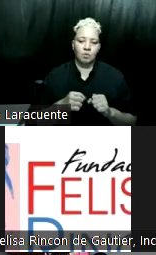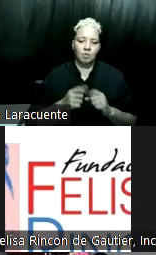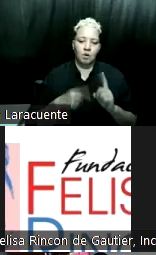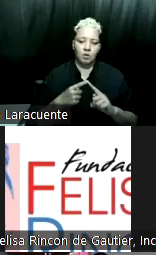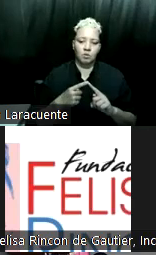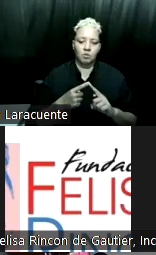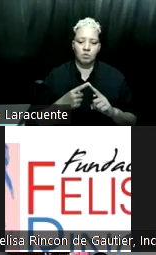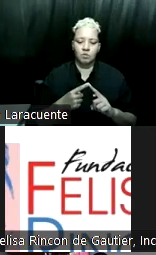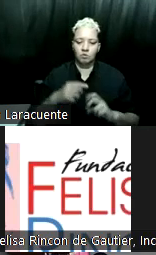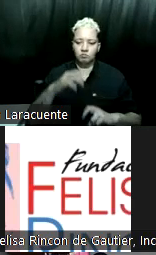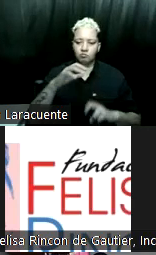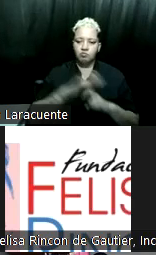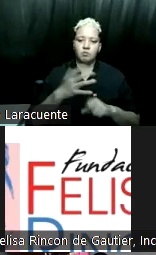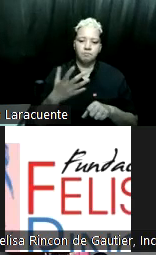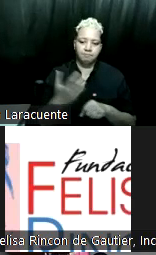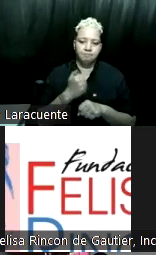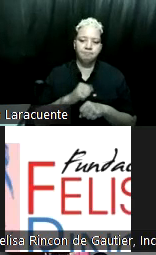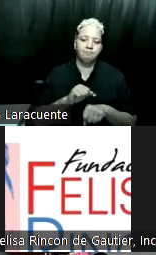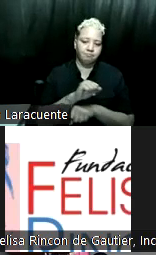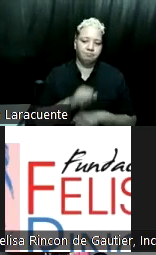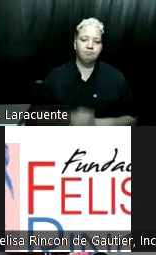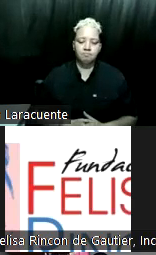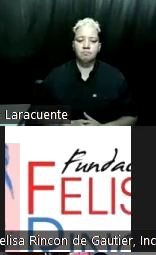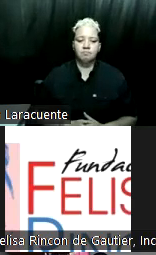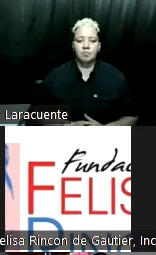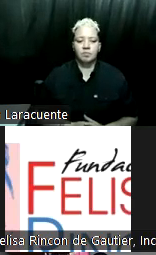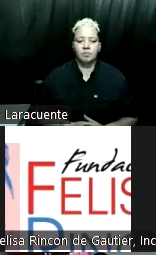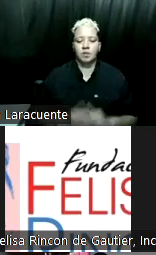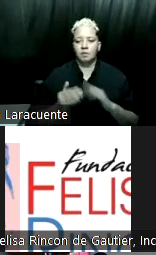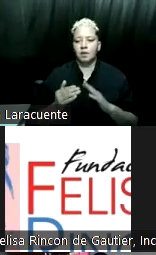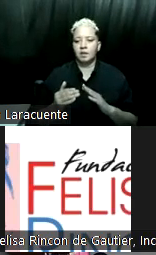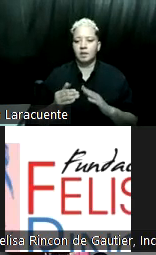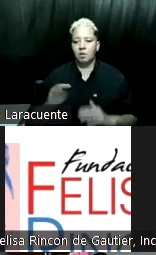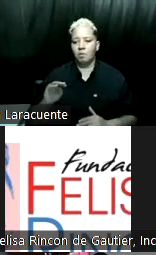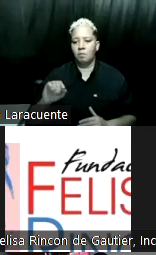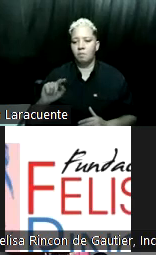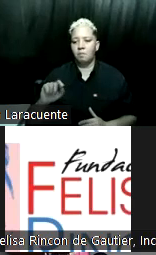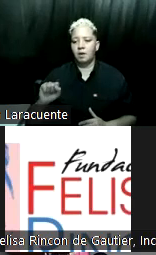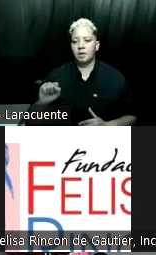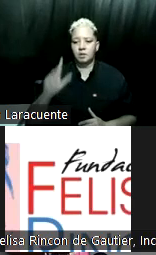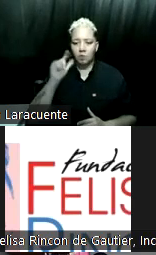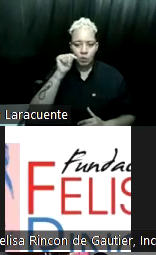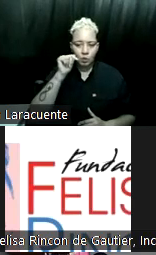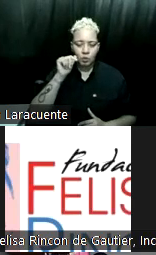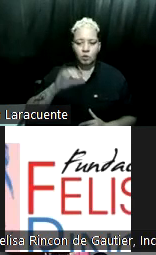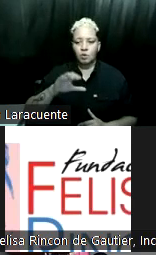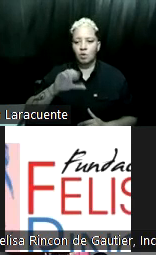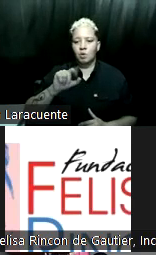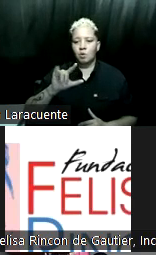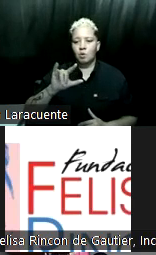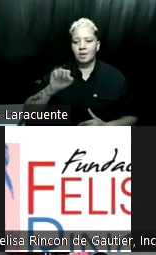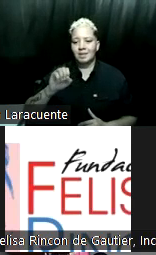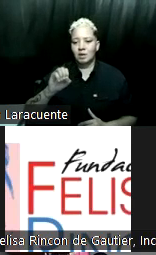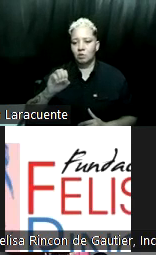el campeonato de la liga frente a los Mets de Guaynabo en el Coliseo Roberto Clemente.